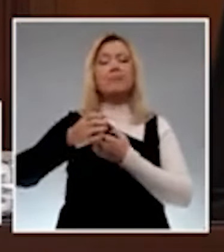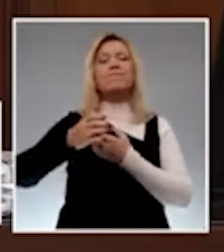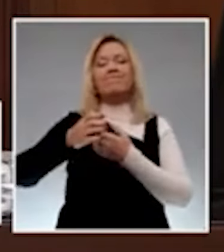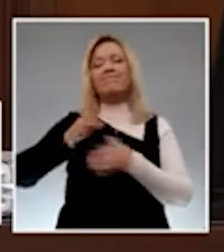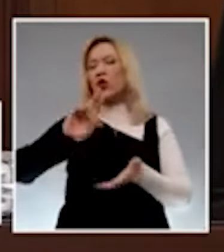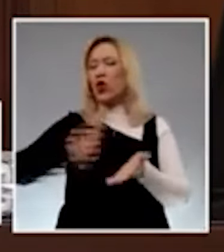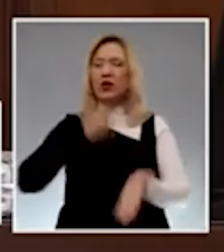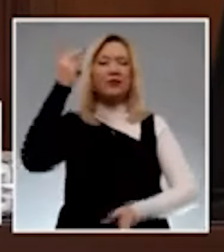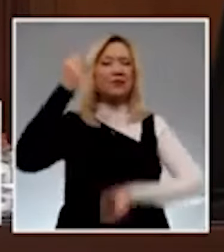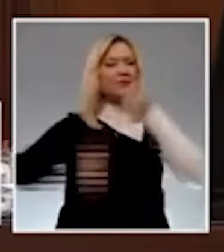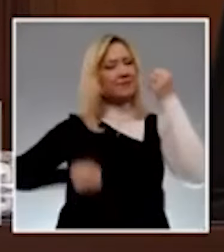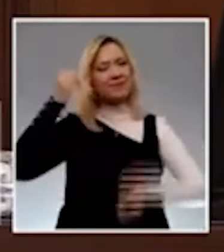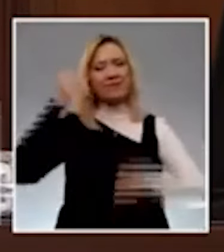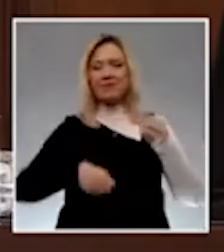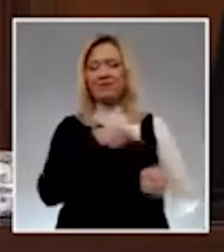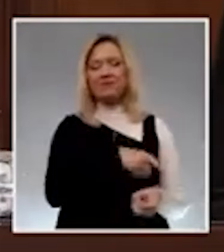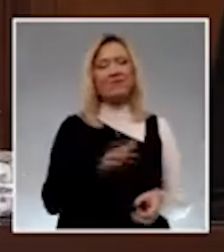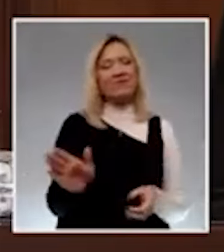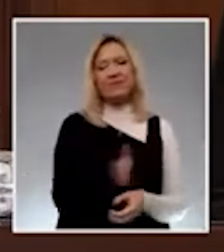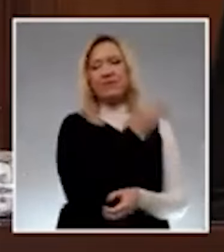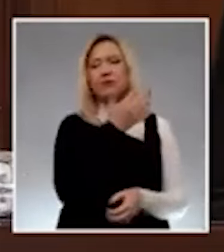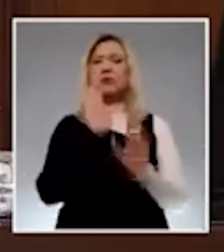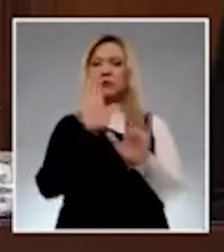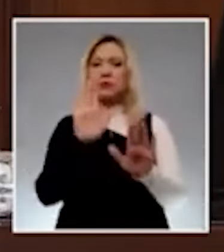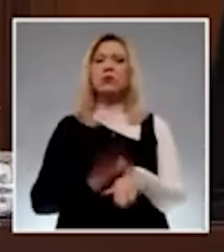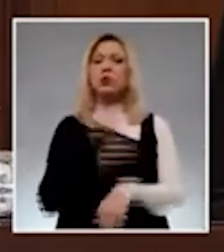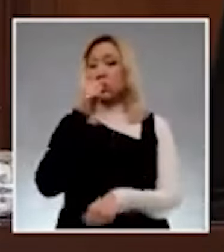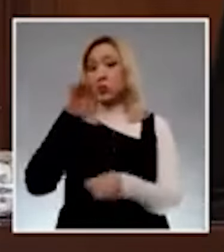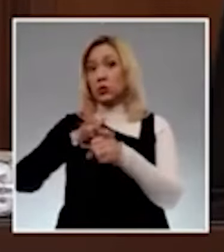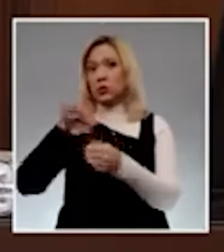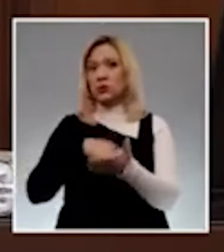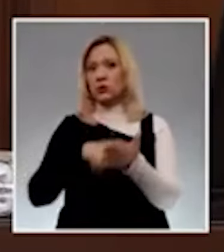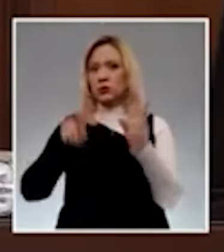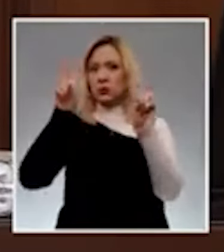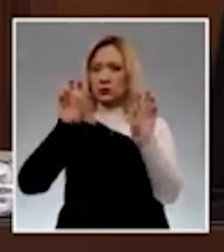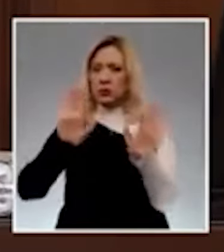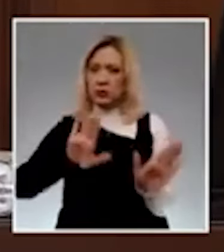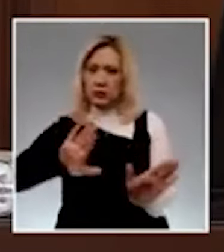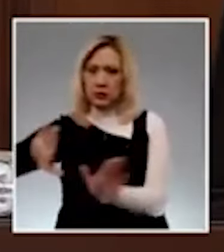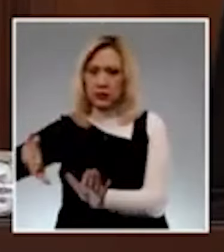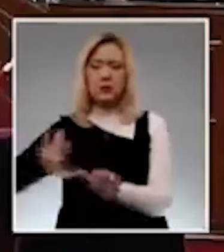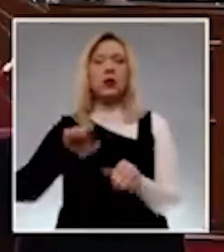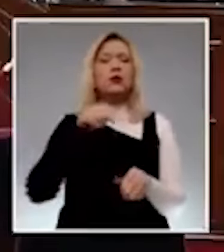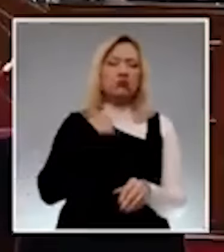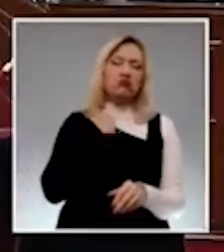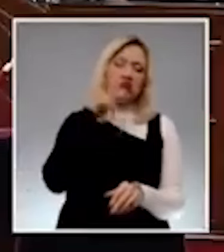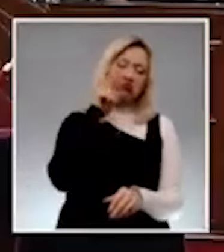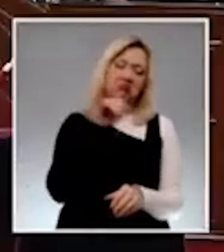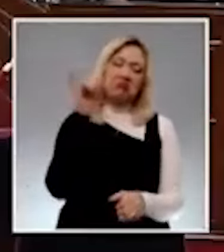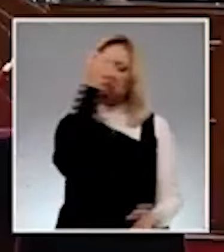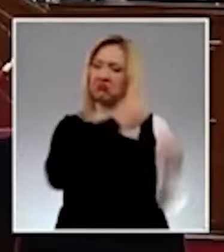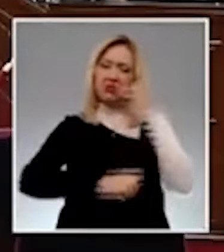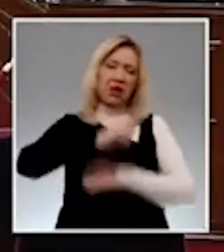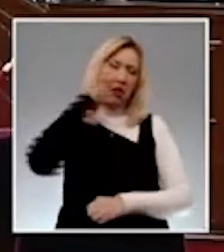de manera absoluta, salvo la materia electoral, implica, a mi juicio, analizar de oficio esta